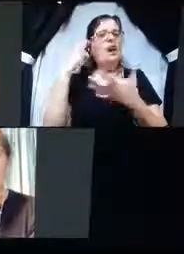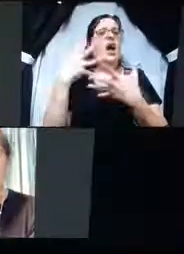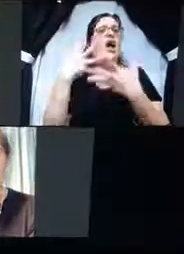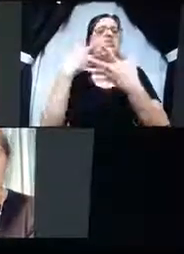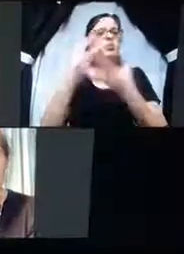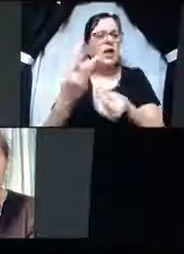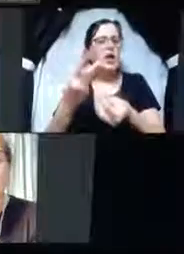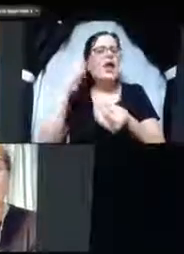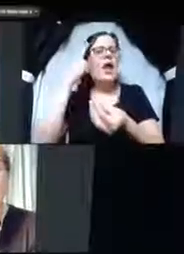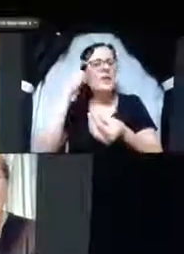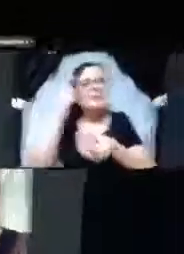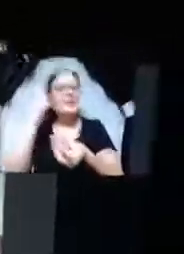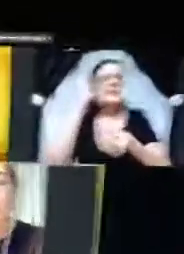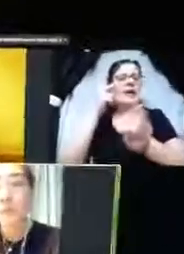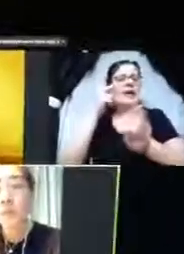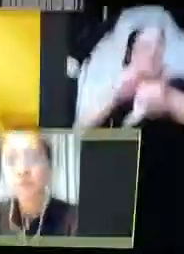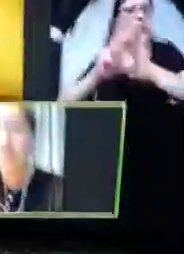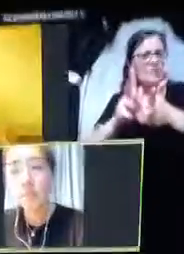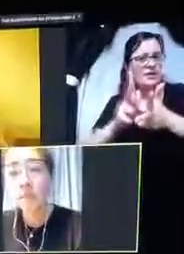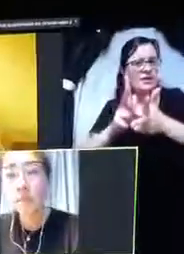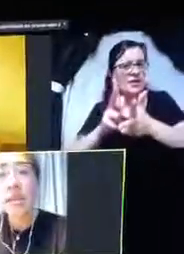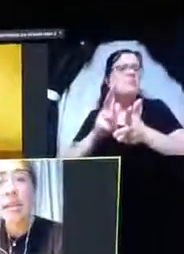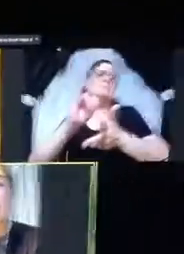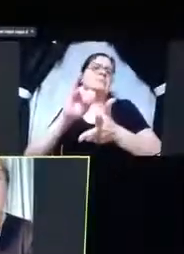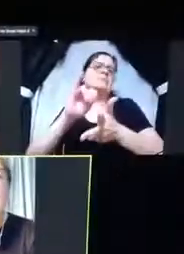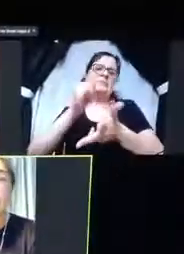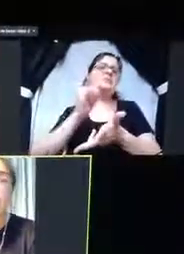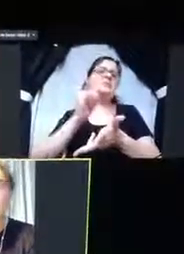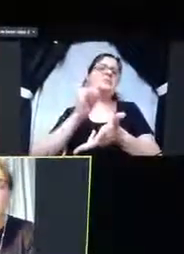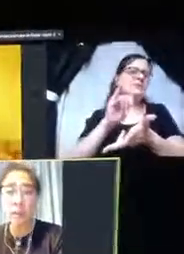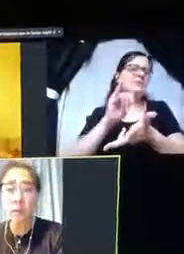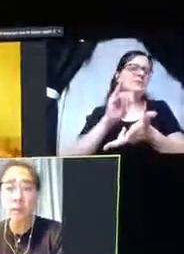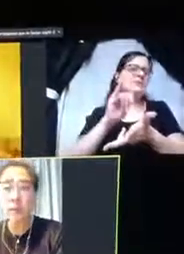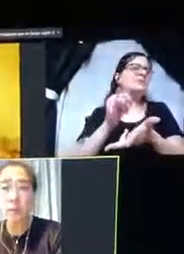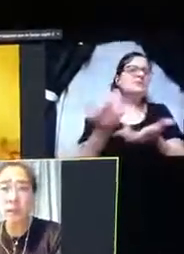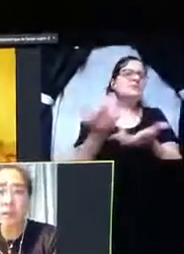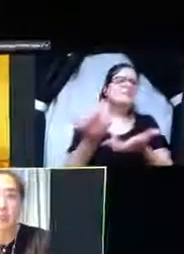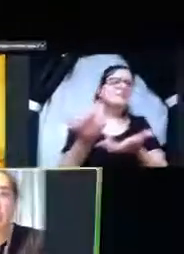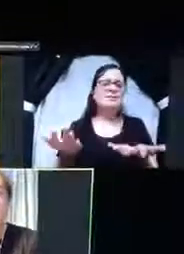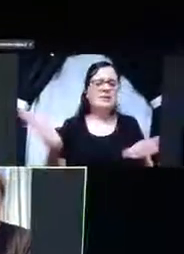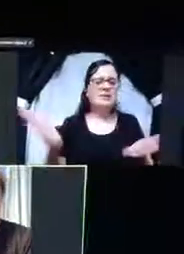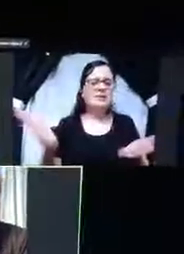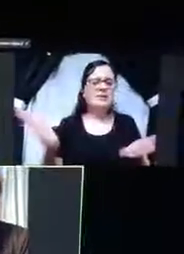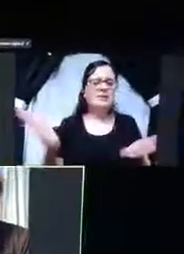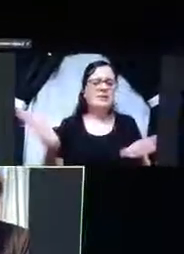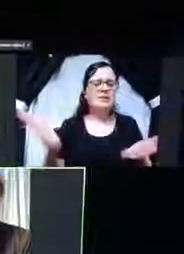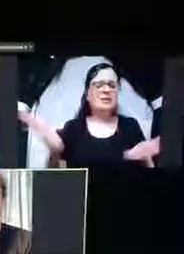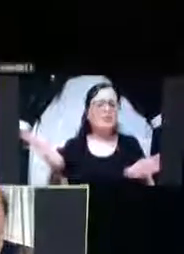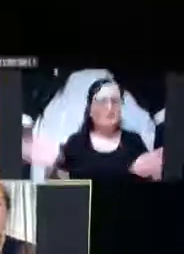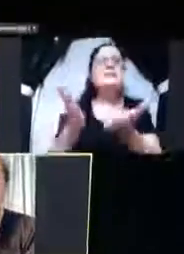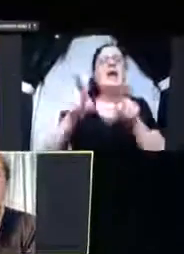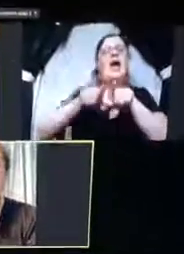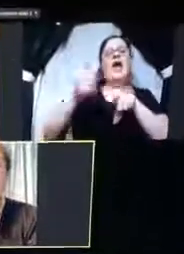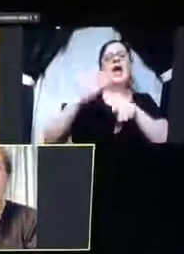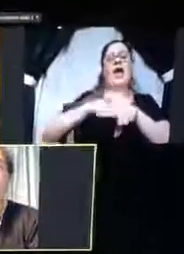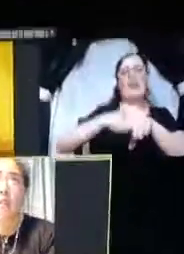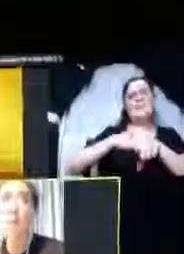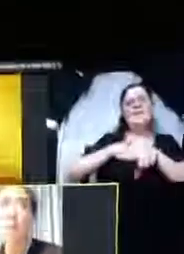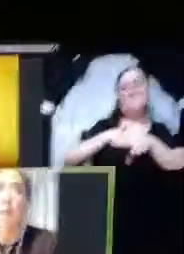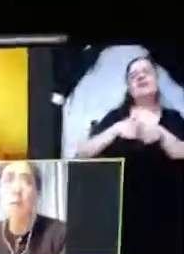es que sí. ¿Por qué? Y es un complemento aumentativo bastante bueno. Melody, y